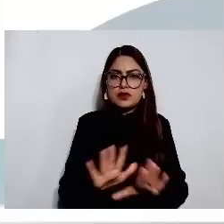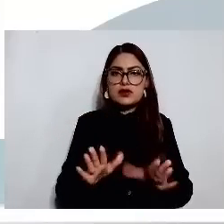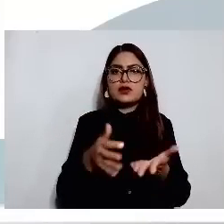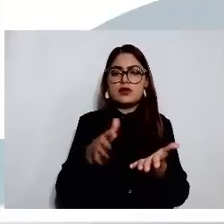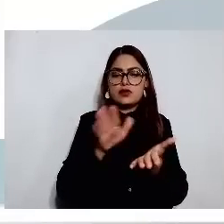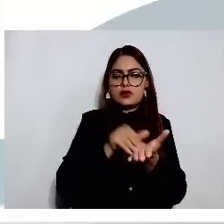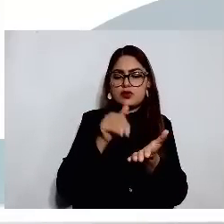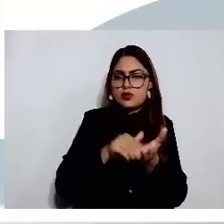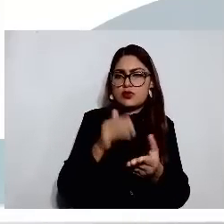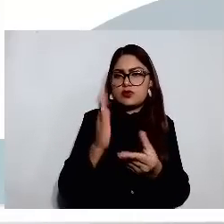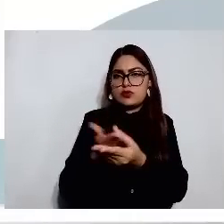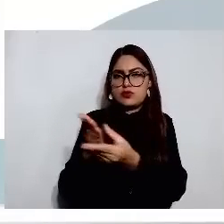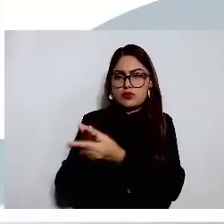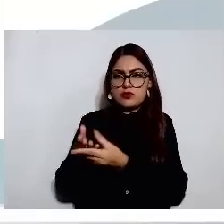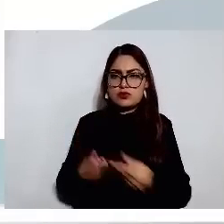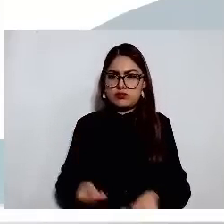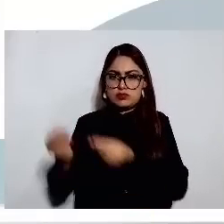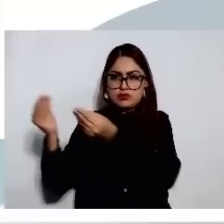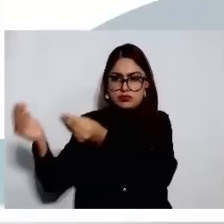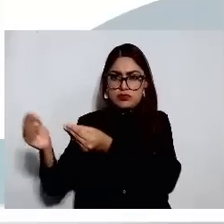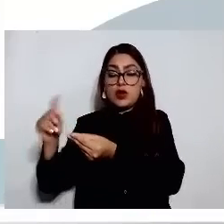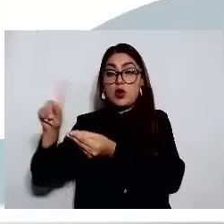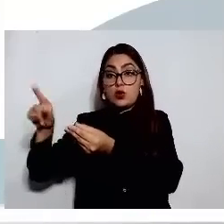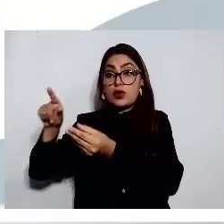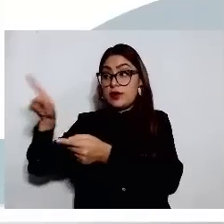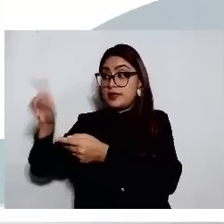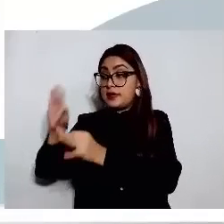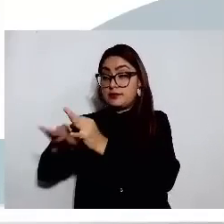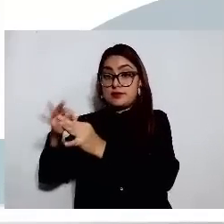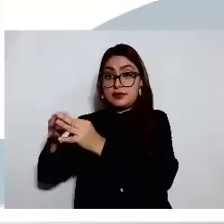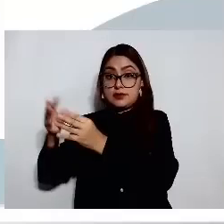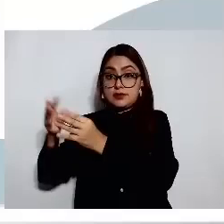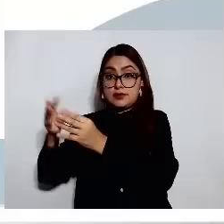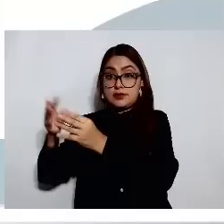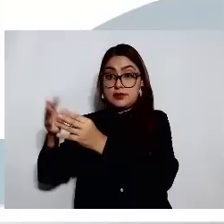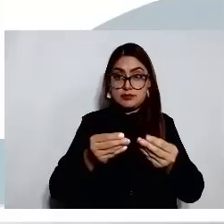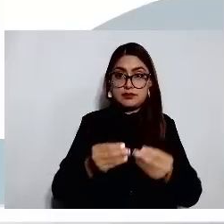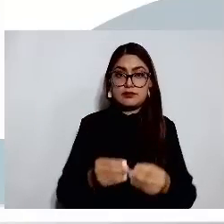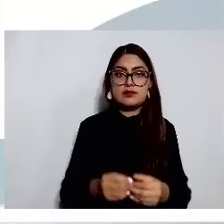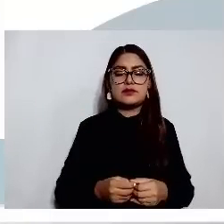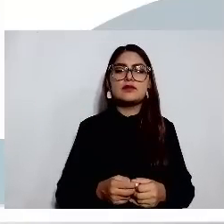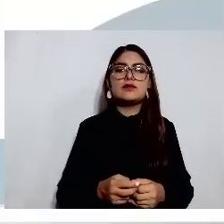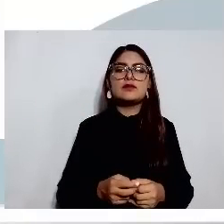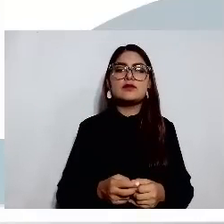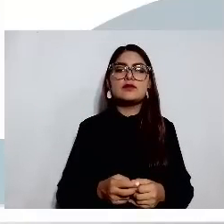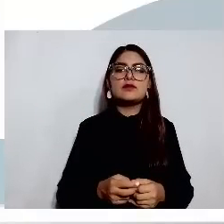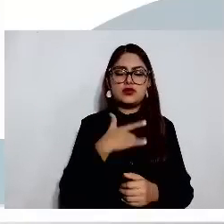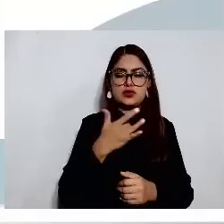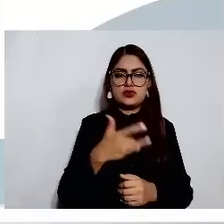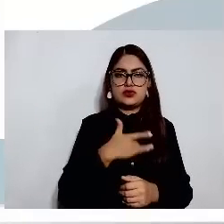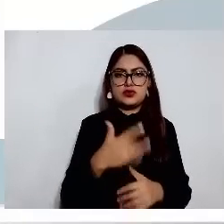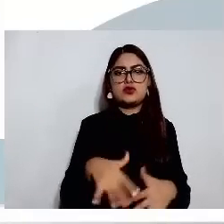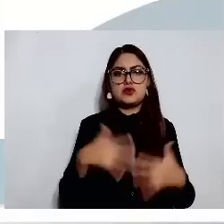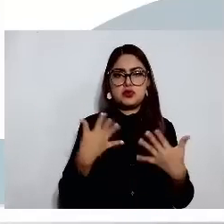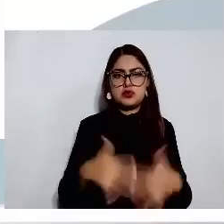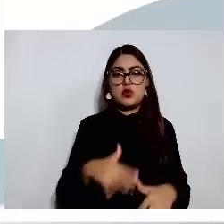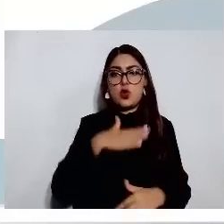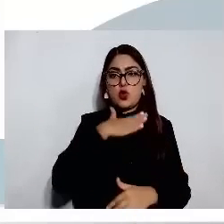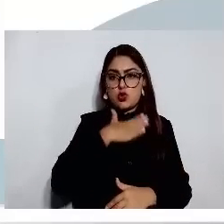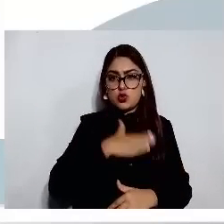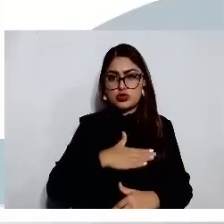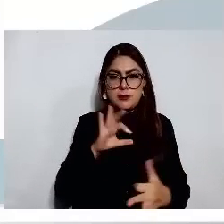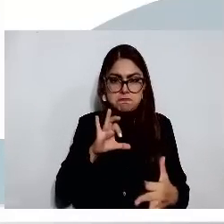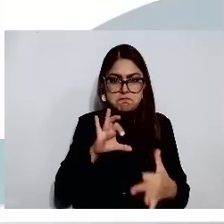comunidad a resolver y entregarle sus documentos a las señoras. Entonces me parece que esa es una justicia de cercanía, justicia